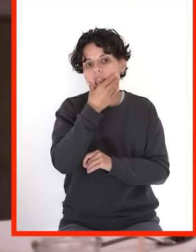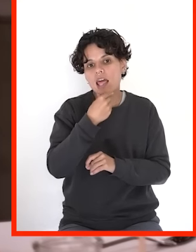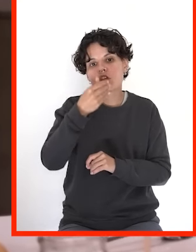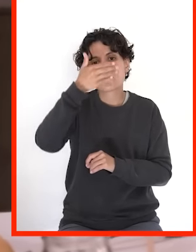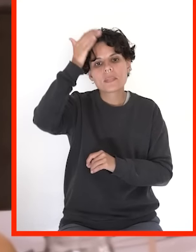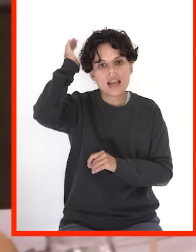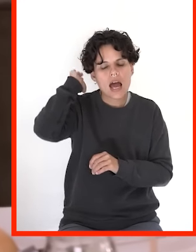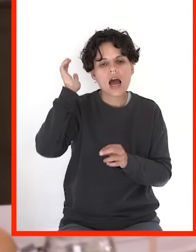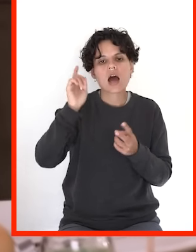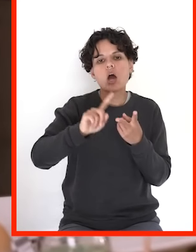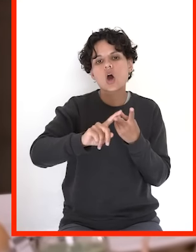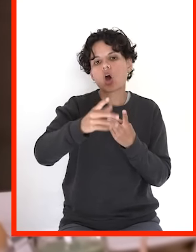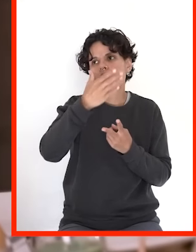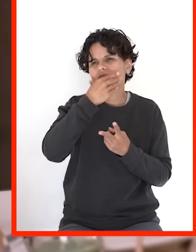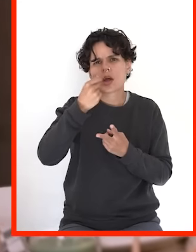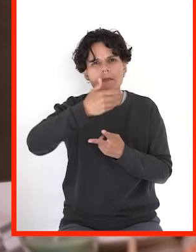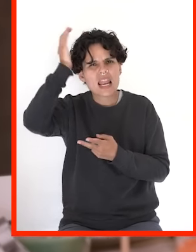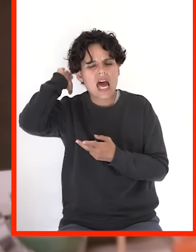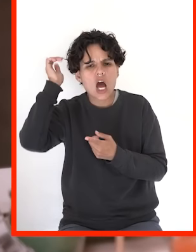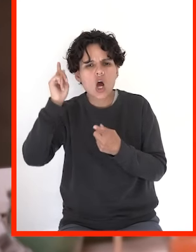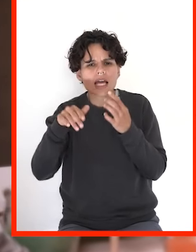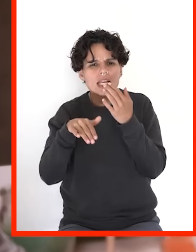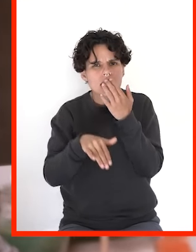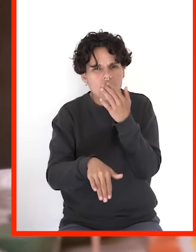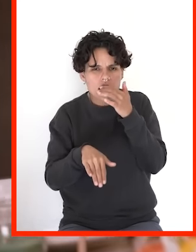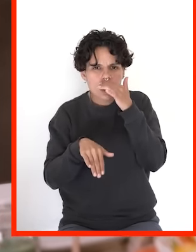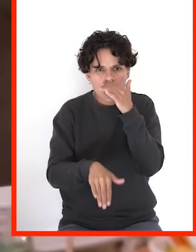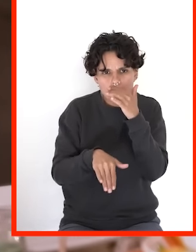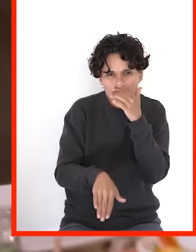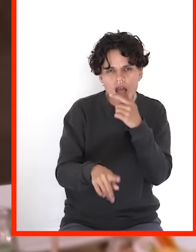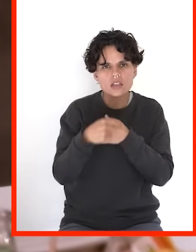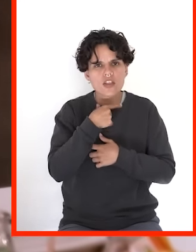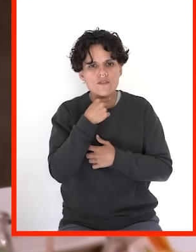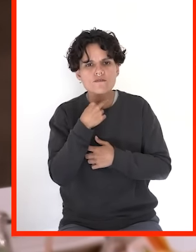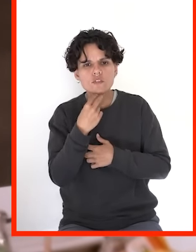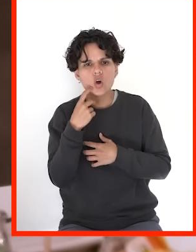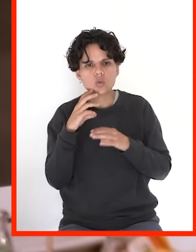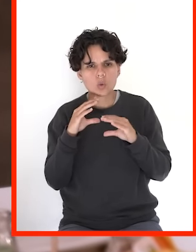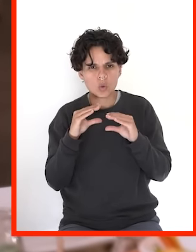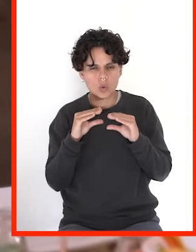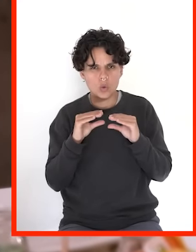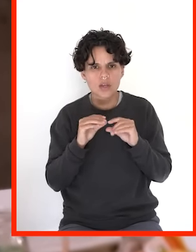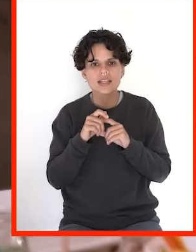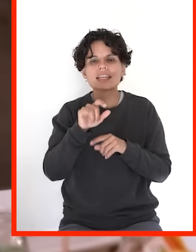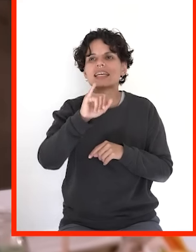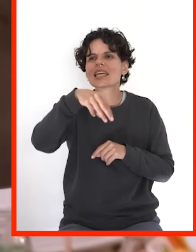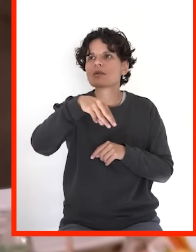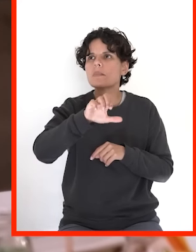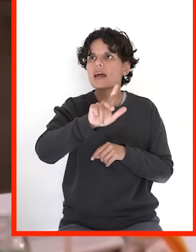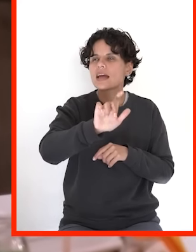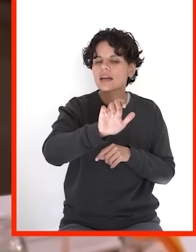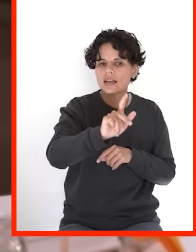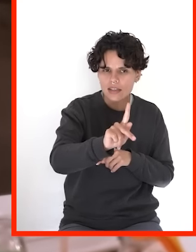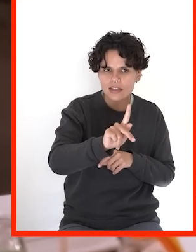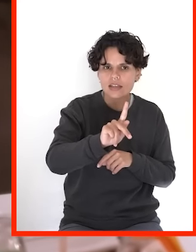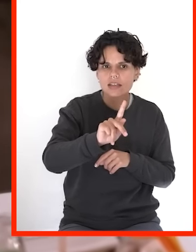El pelado que rapea. El que rapea así. Sí, el no. El Imec. ¿Cuál es el